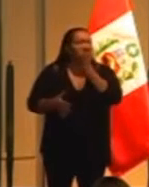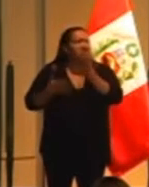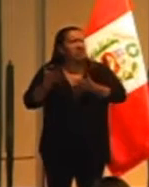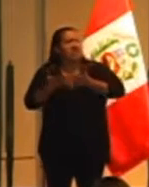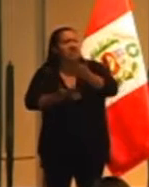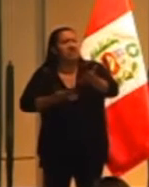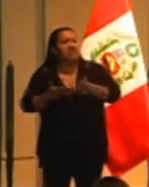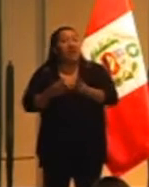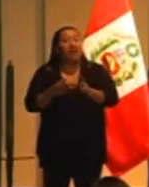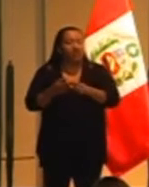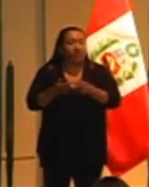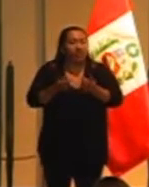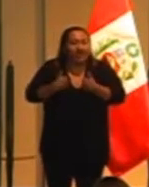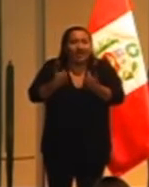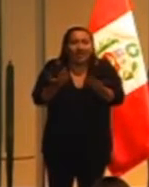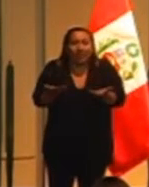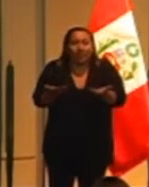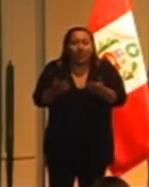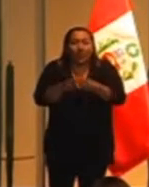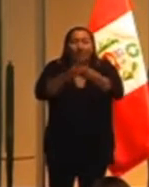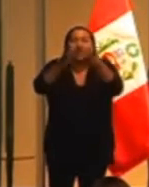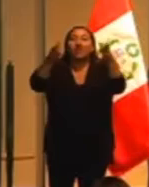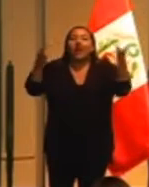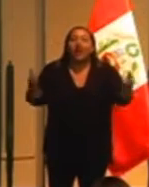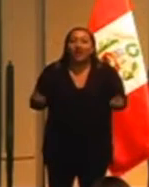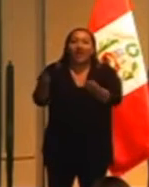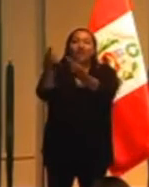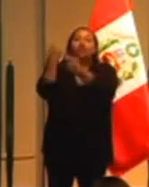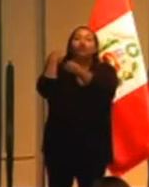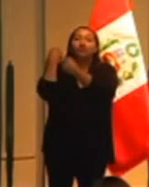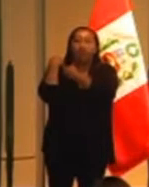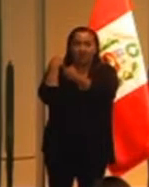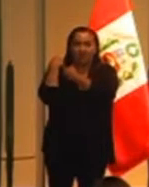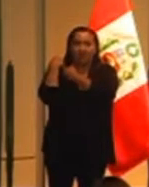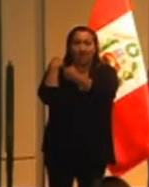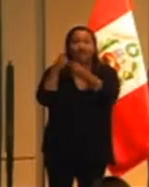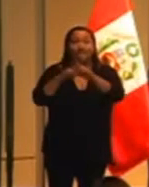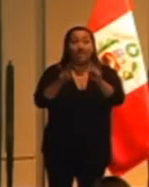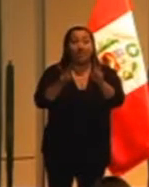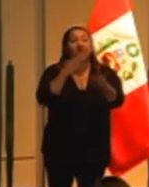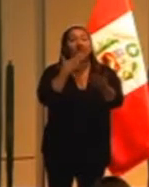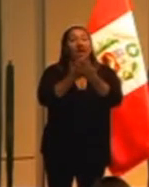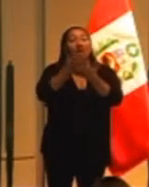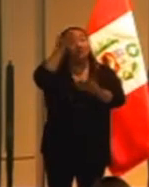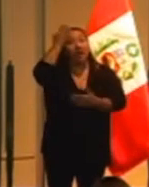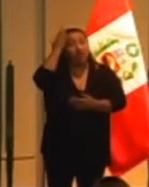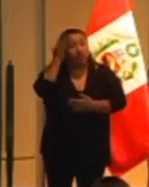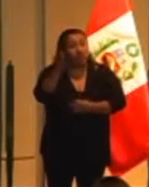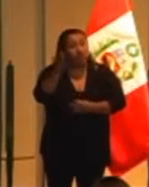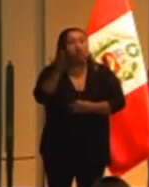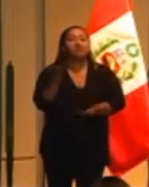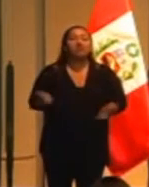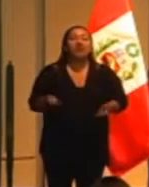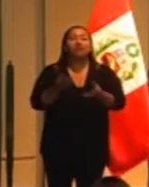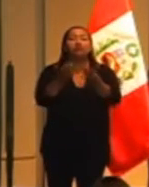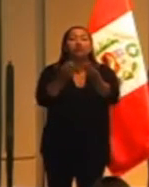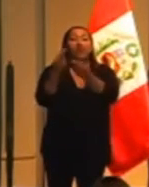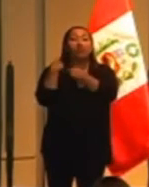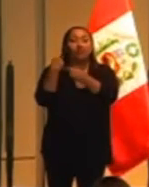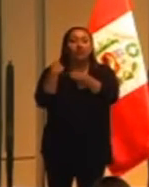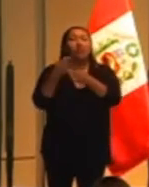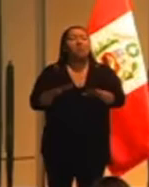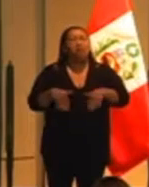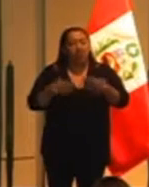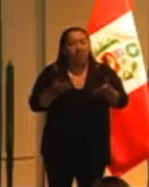tenemos nosotros una gran responsabilidad, pero con la gracia de Dios, las responsabilidades siempre podrán